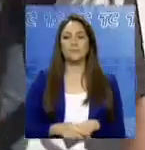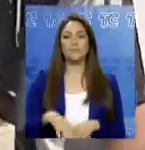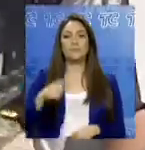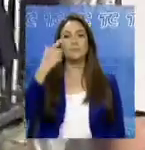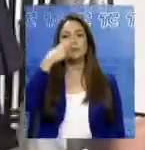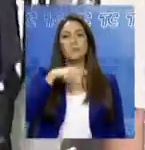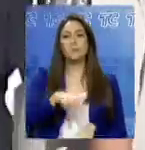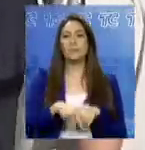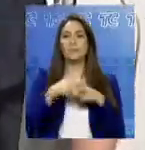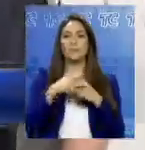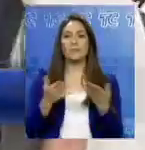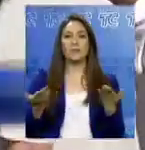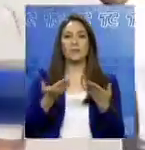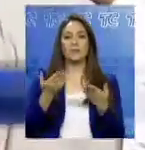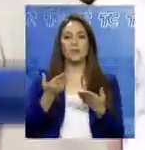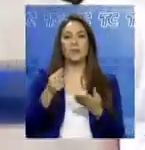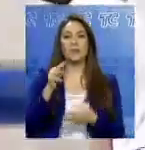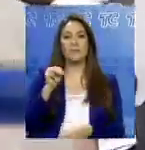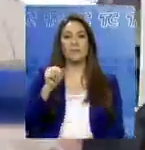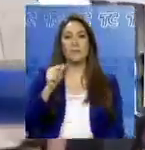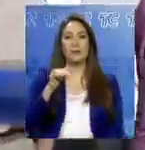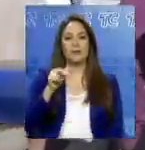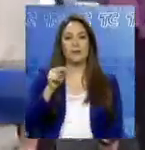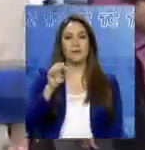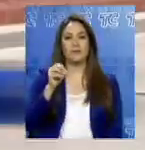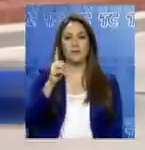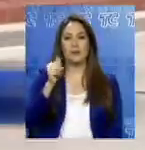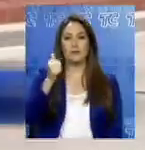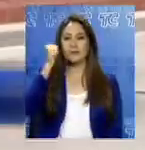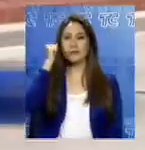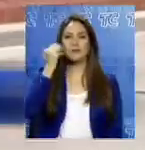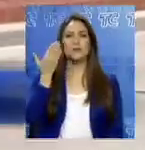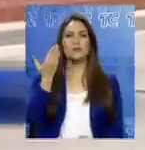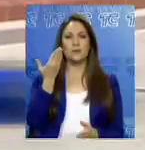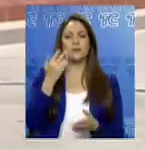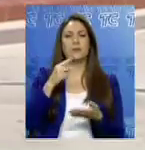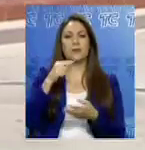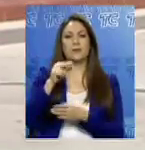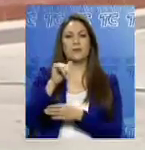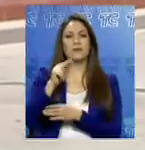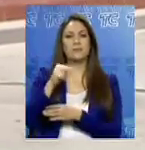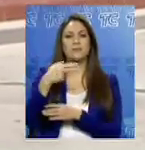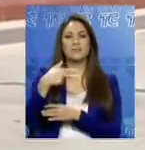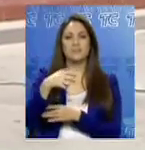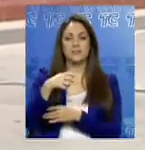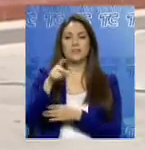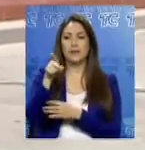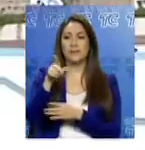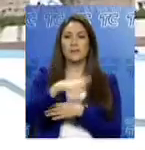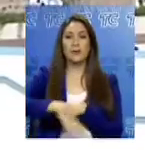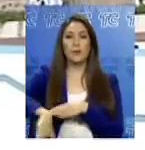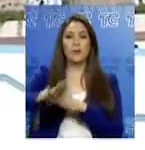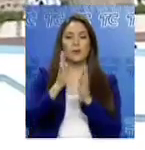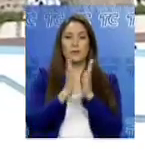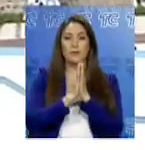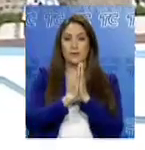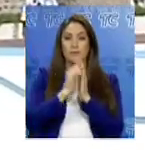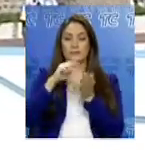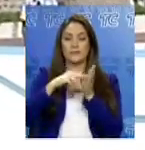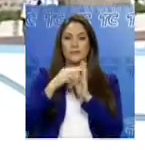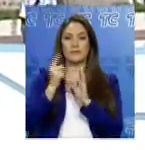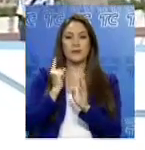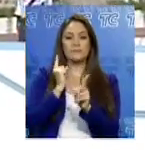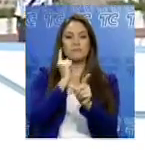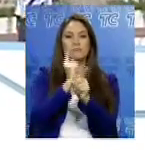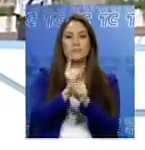El recorrido inició en el Campo Mariano, que está ubicado en la parte posterior del Santuario de El Quinche. En este espacio, el Papa Francisco se